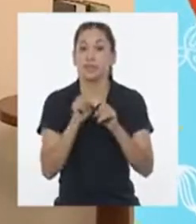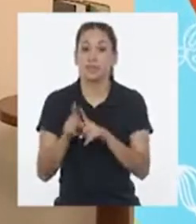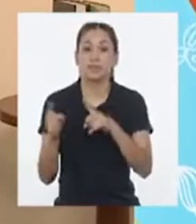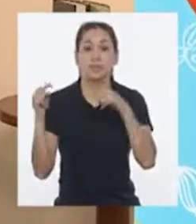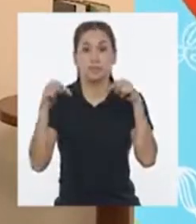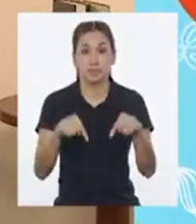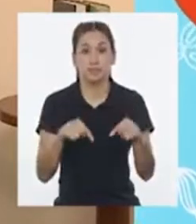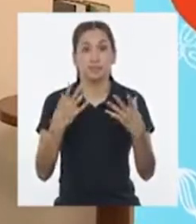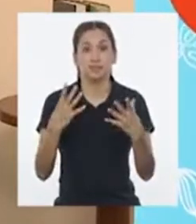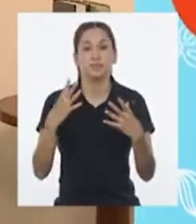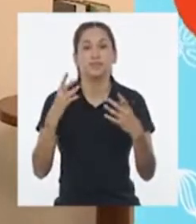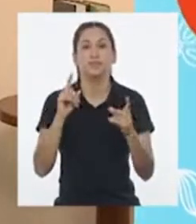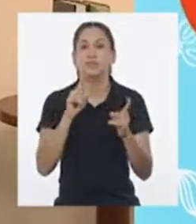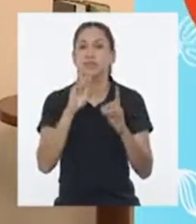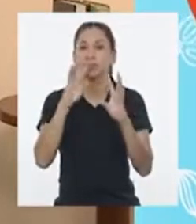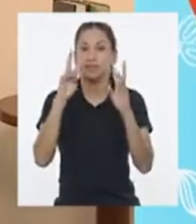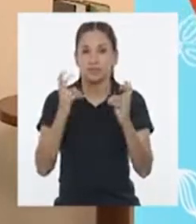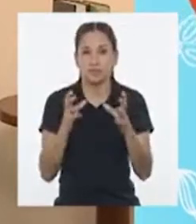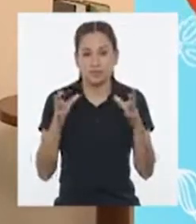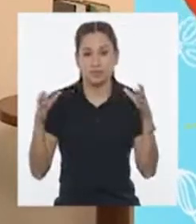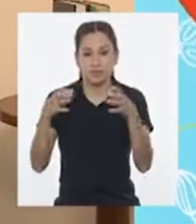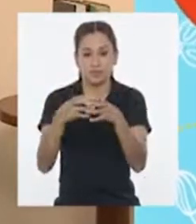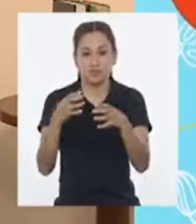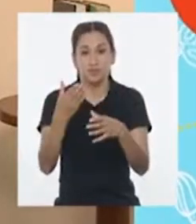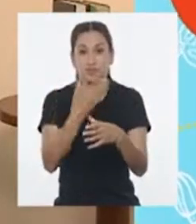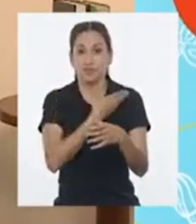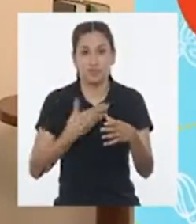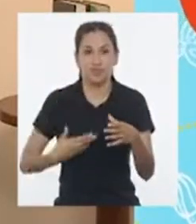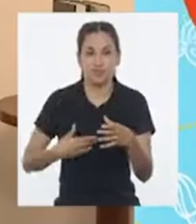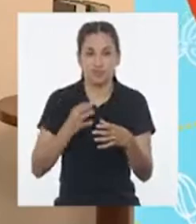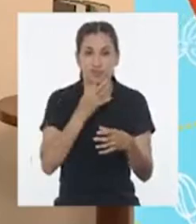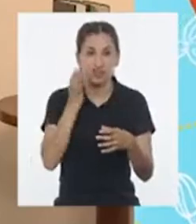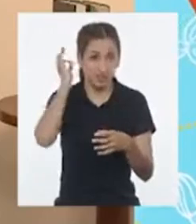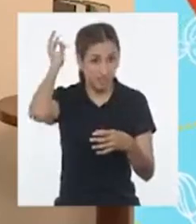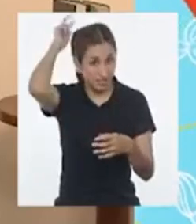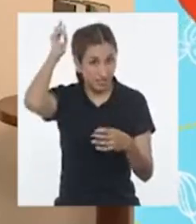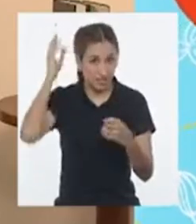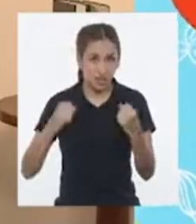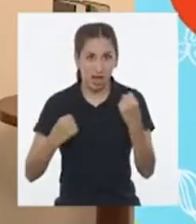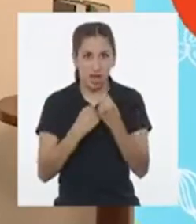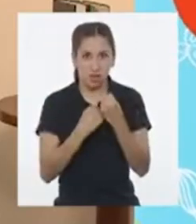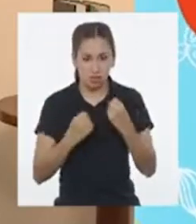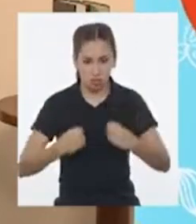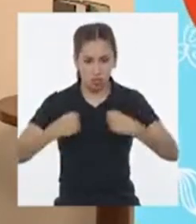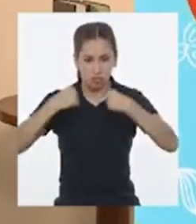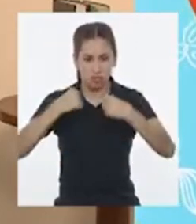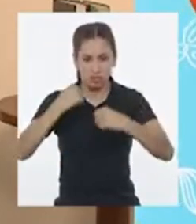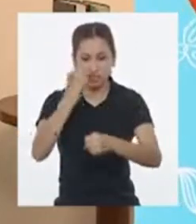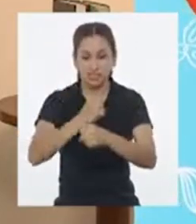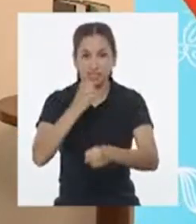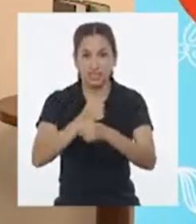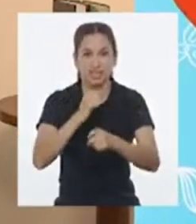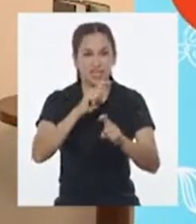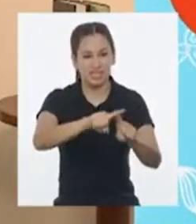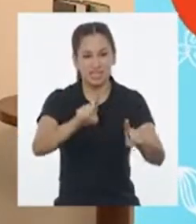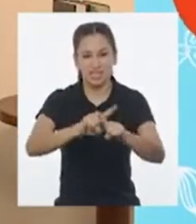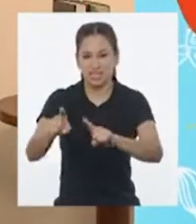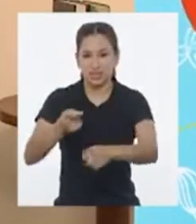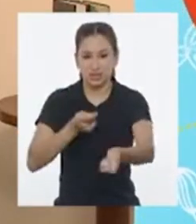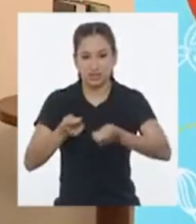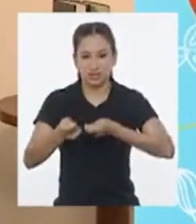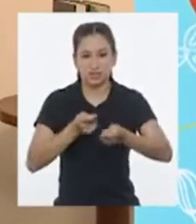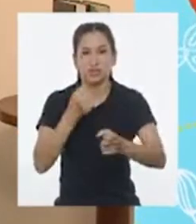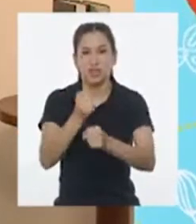De esta manera, el Estado Inca lograba reunir fuerzas de trabajo para las